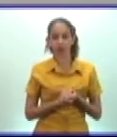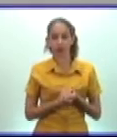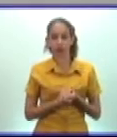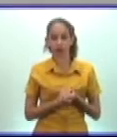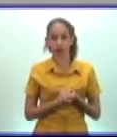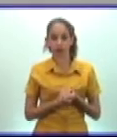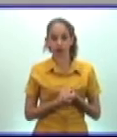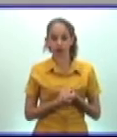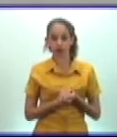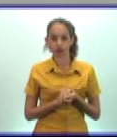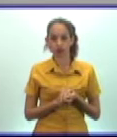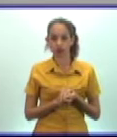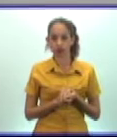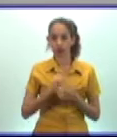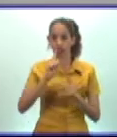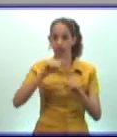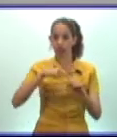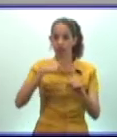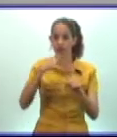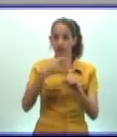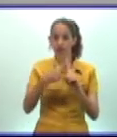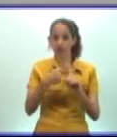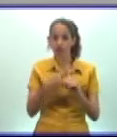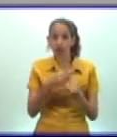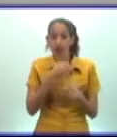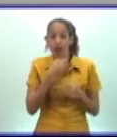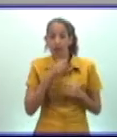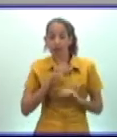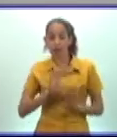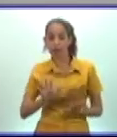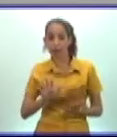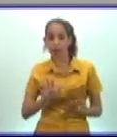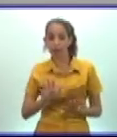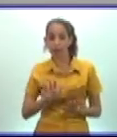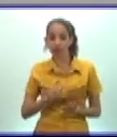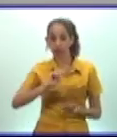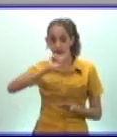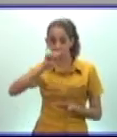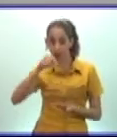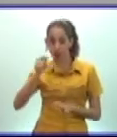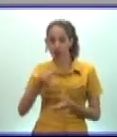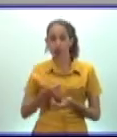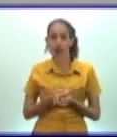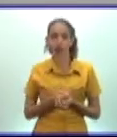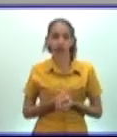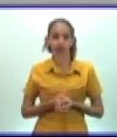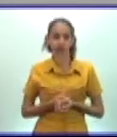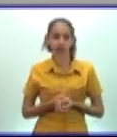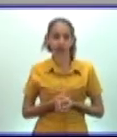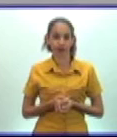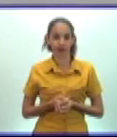de expresiones decimales y el denominador, una expresión decimal.